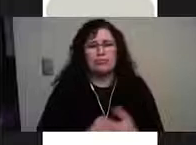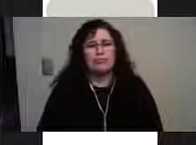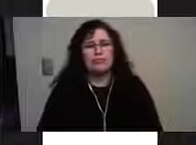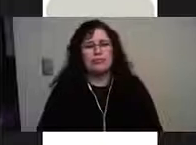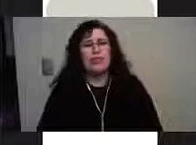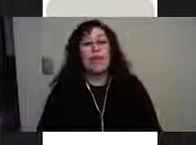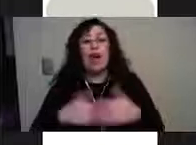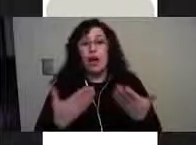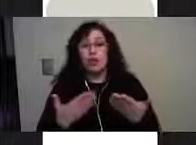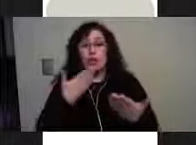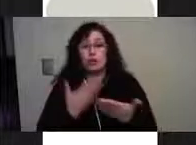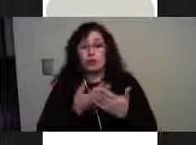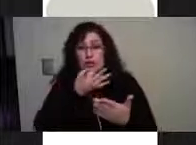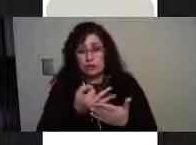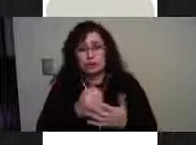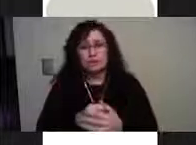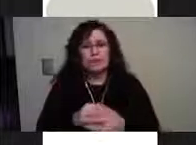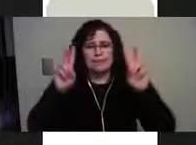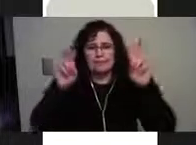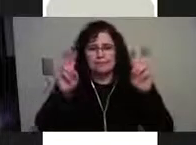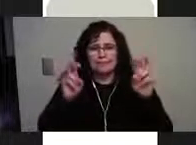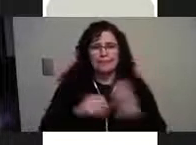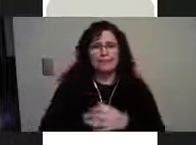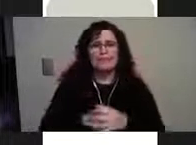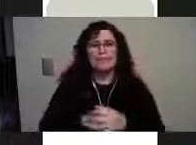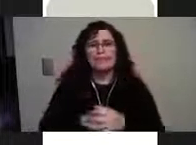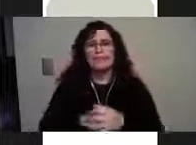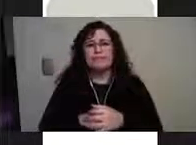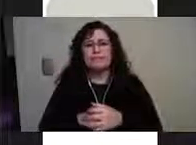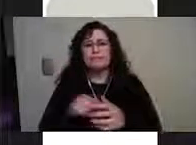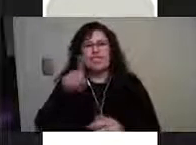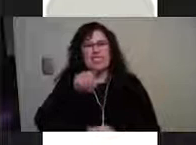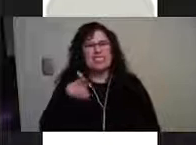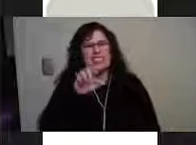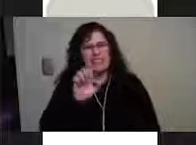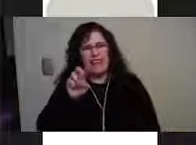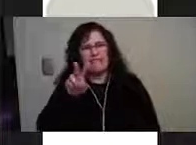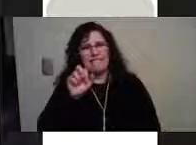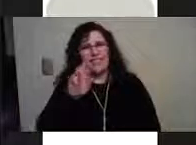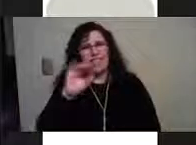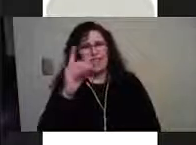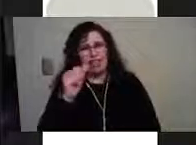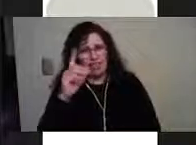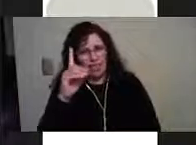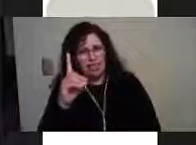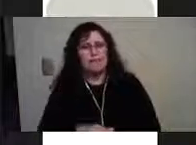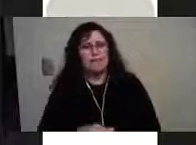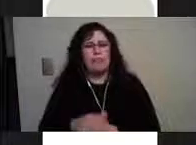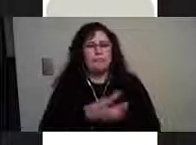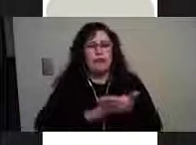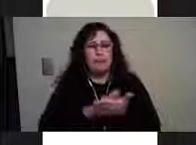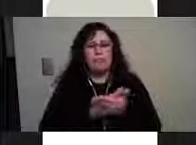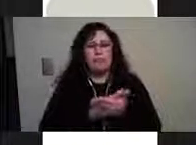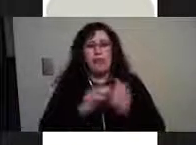Ahora, al hablar de la severidad, ¿cierto? Desde el punto de vista clínico, en términos funcionales, ¿cierto? Se habla de parálisis